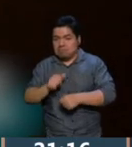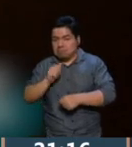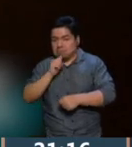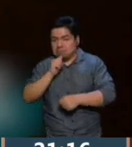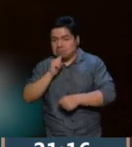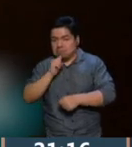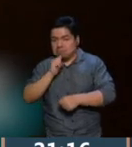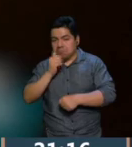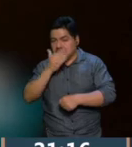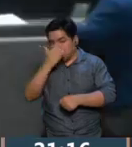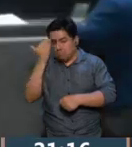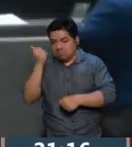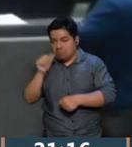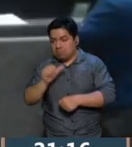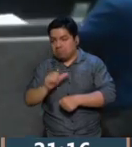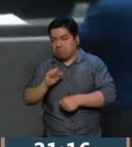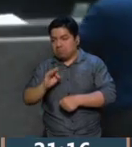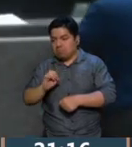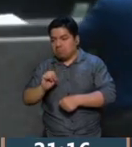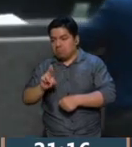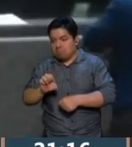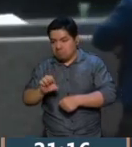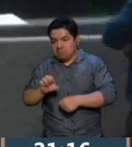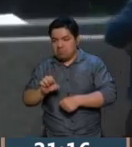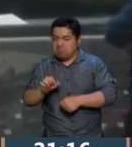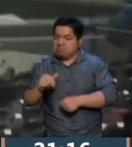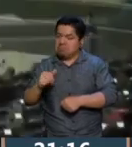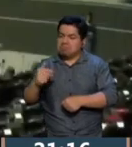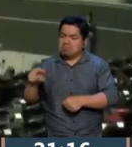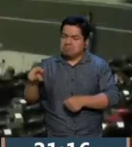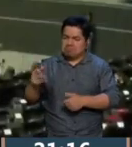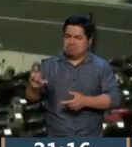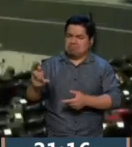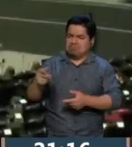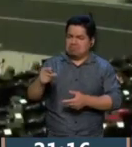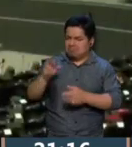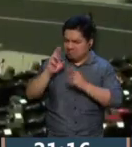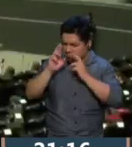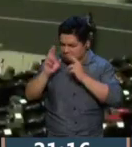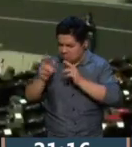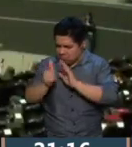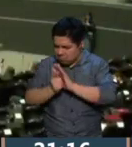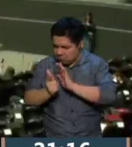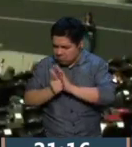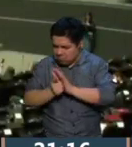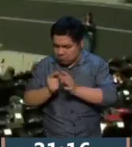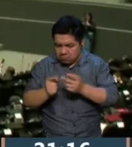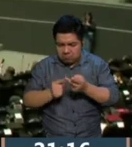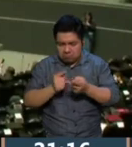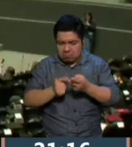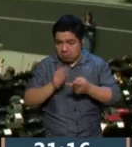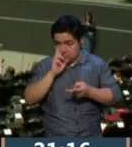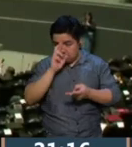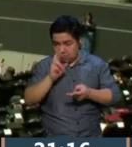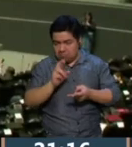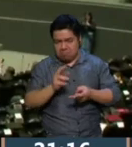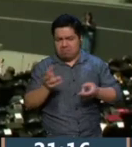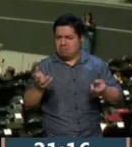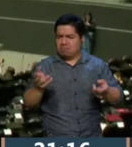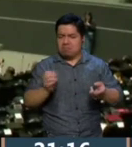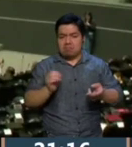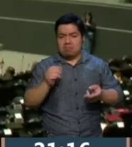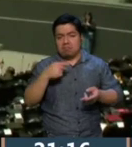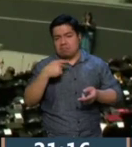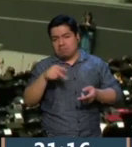enterados que tiene esa Afore. Lo suyo, pues no es el respeto a la ley ni al Estado de Derecho. Lo